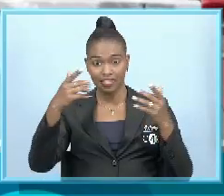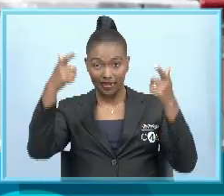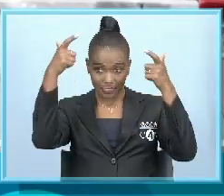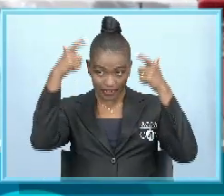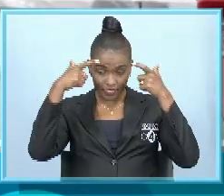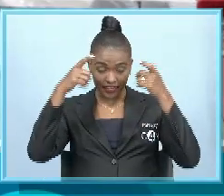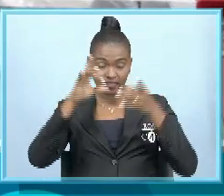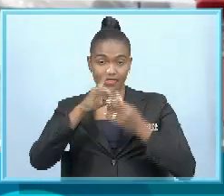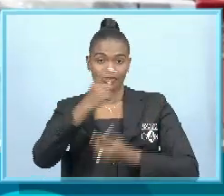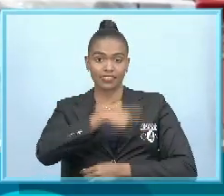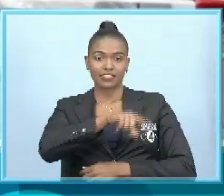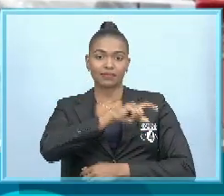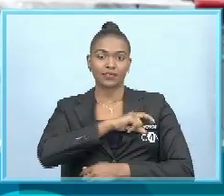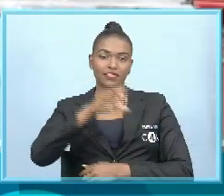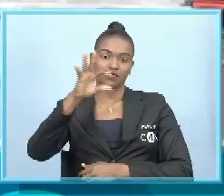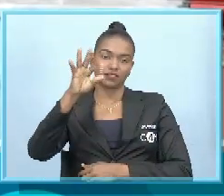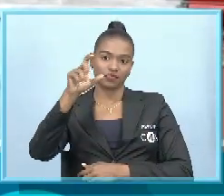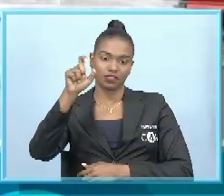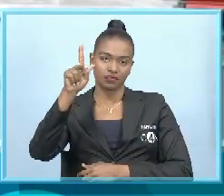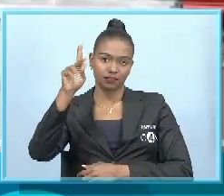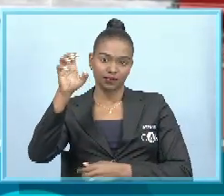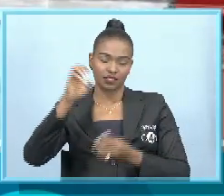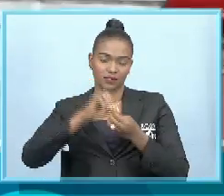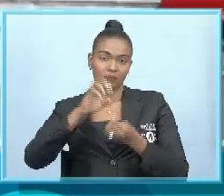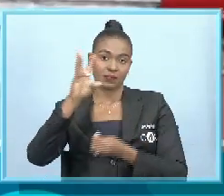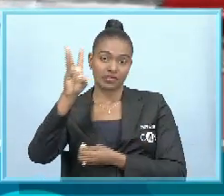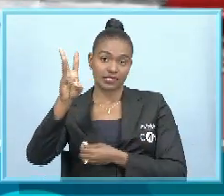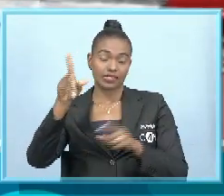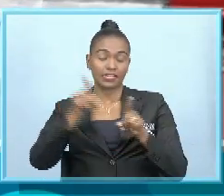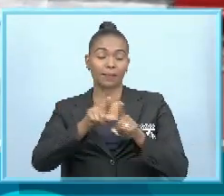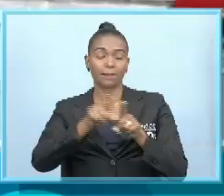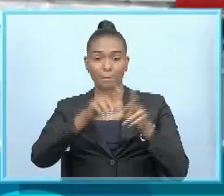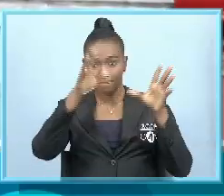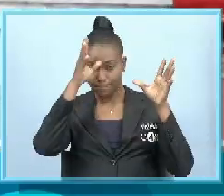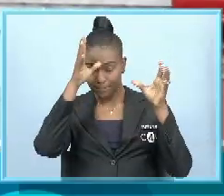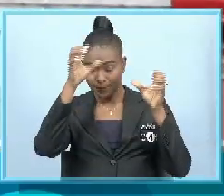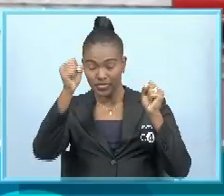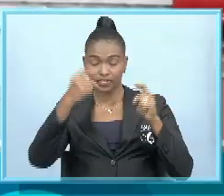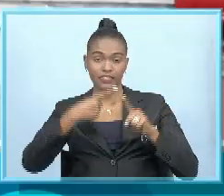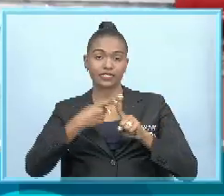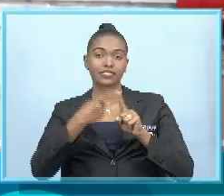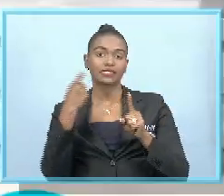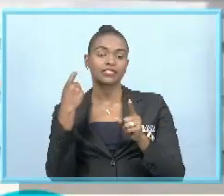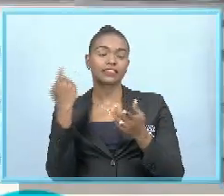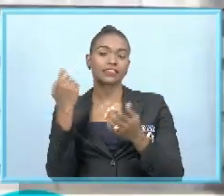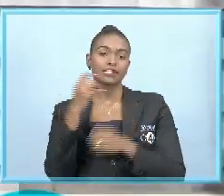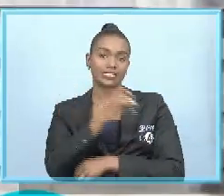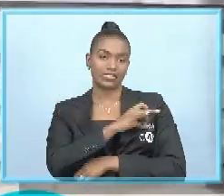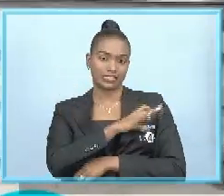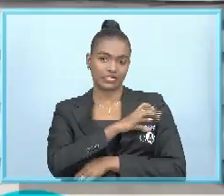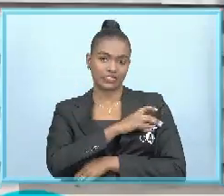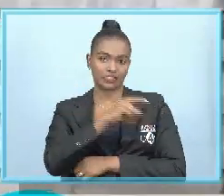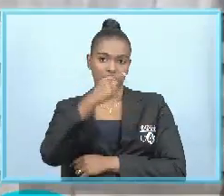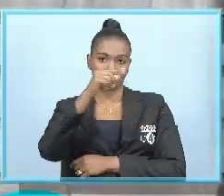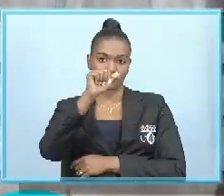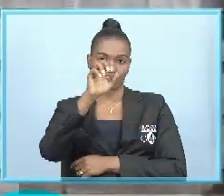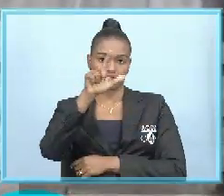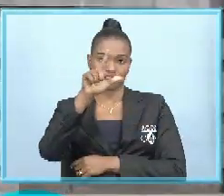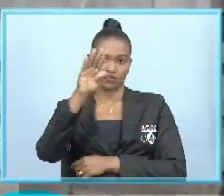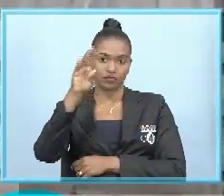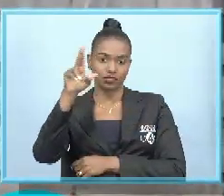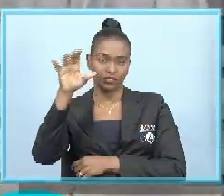rey de España, Felipe VI, también del presidente de Chile, Gabriel